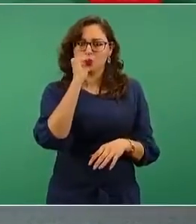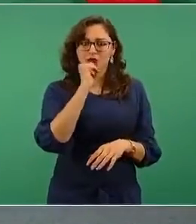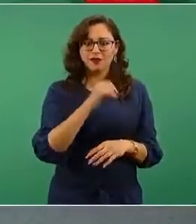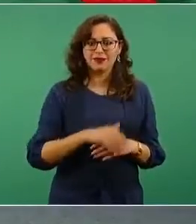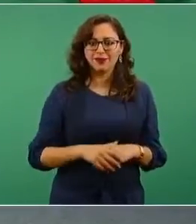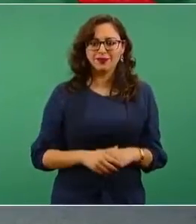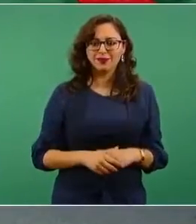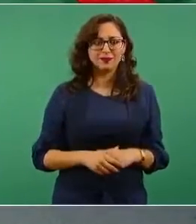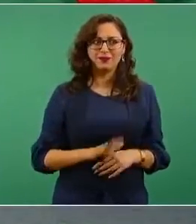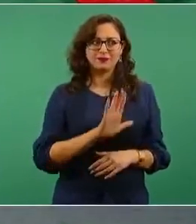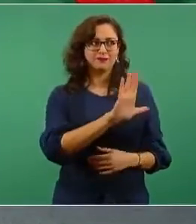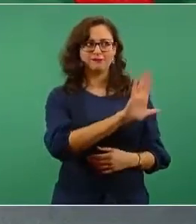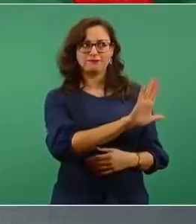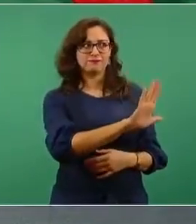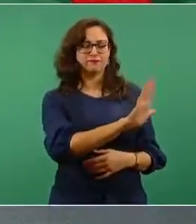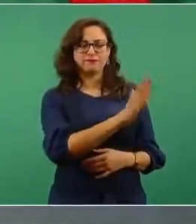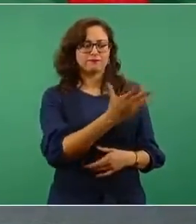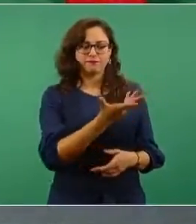O sea,